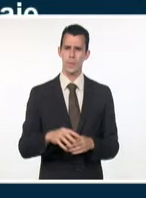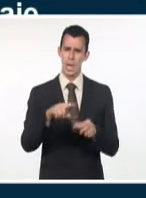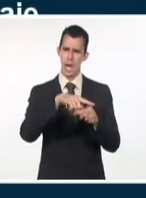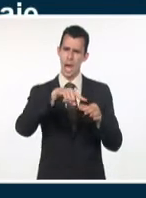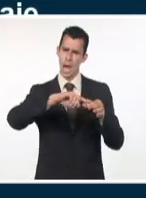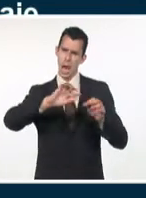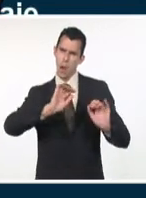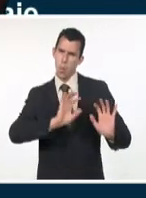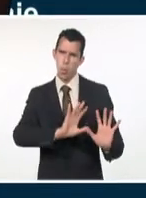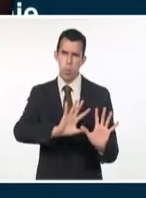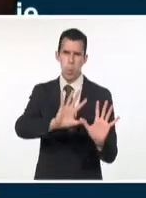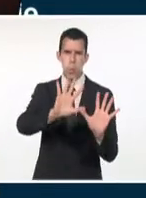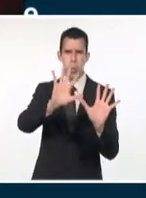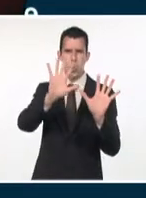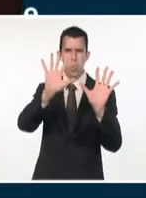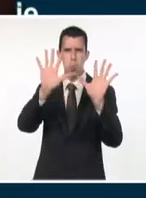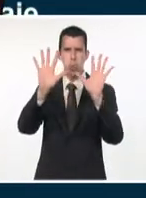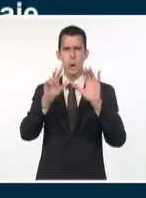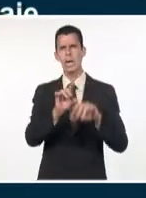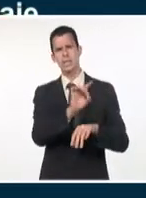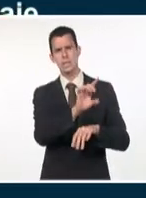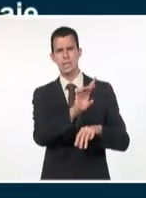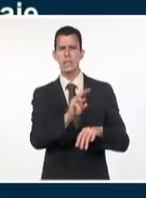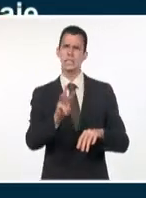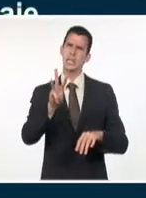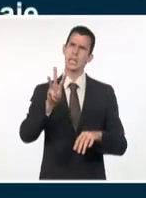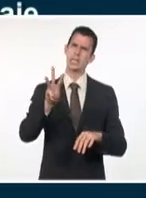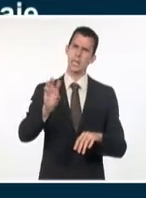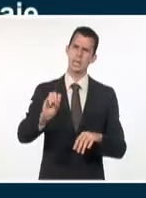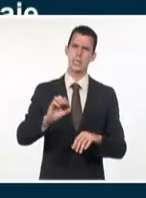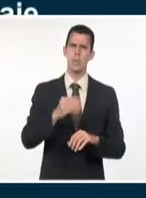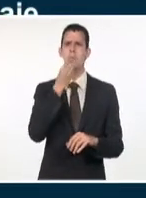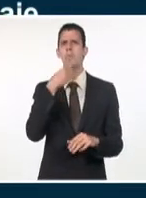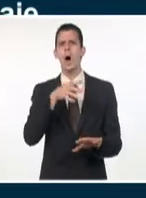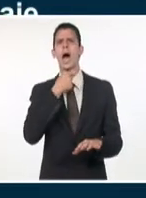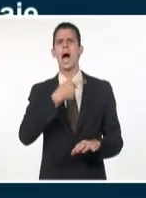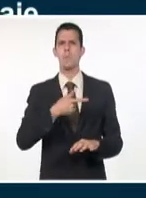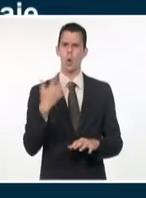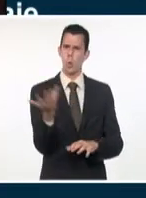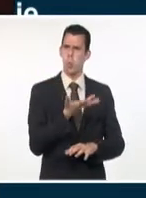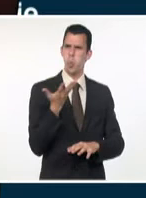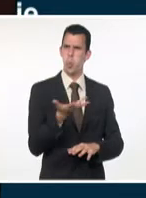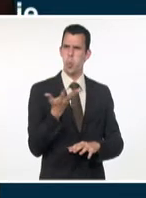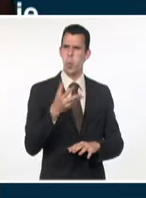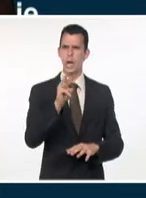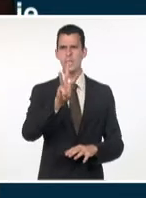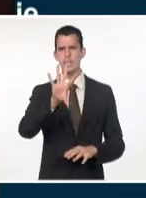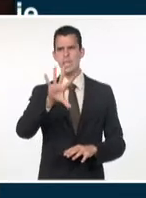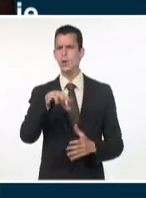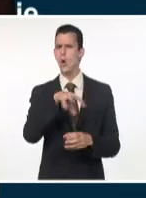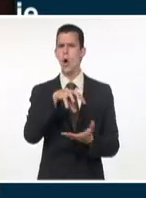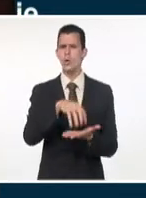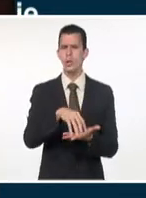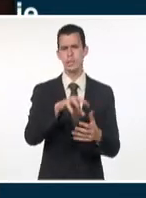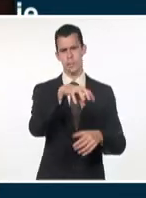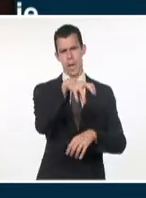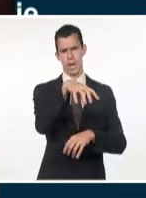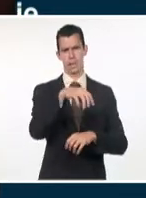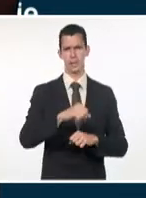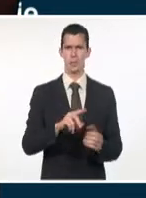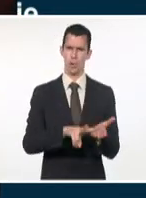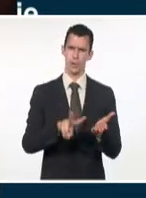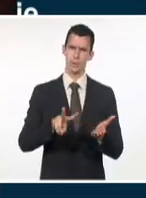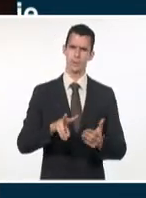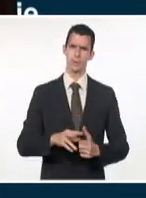con velocidades entre 15 y 30 kilómetros por hora que llegarán a 35 kilómetros por hora en la provincia de pinar del río en horas de la